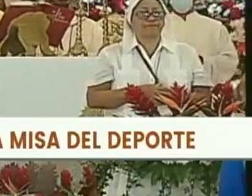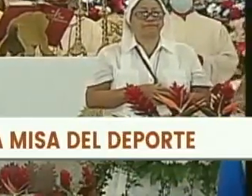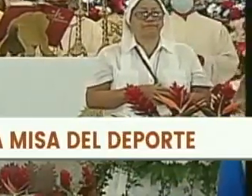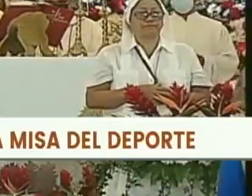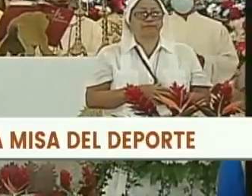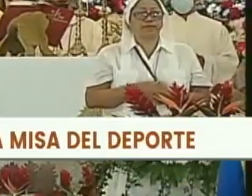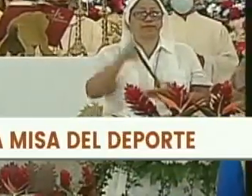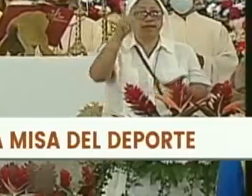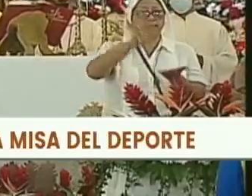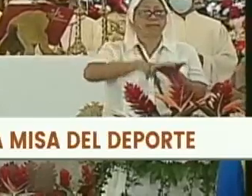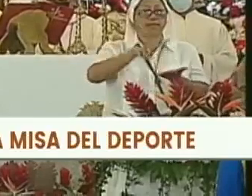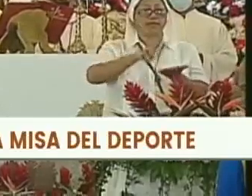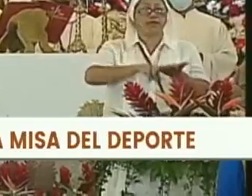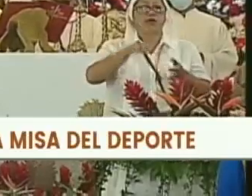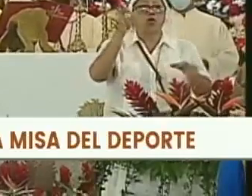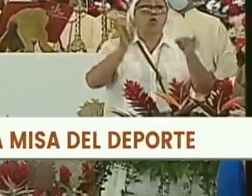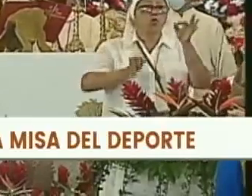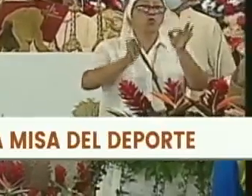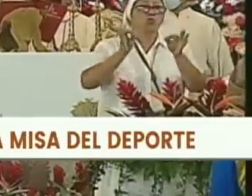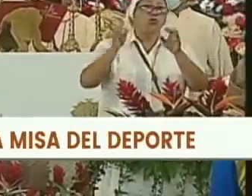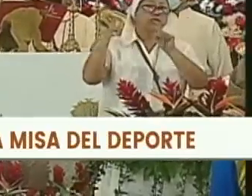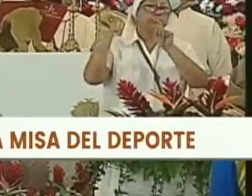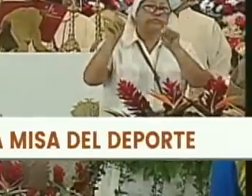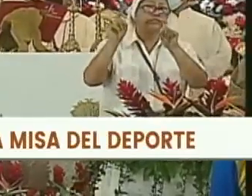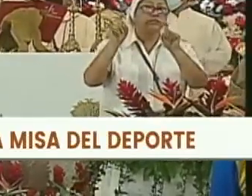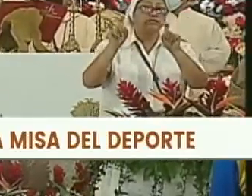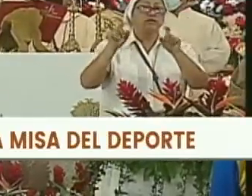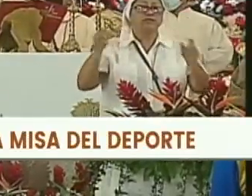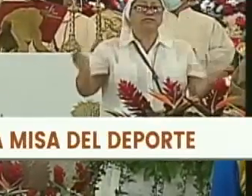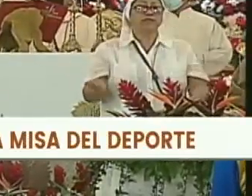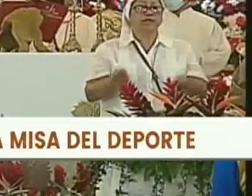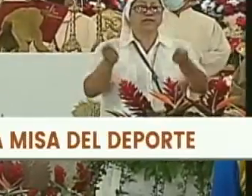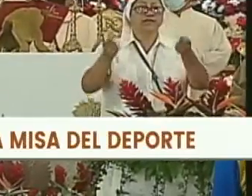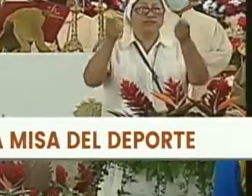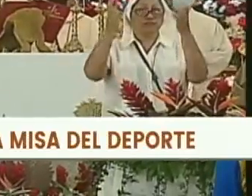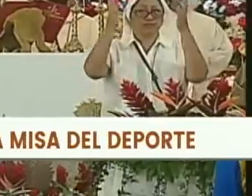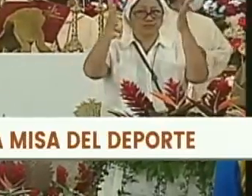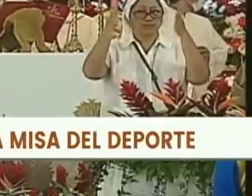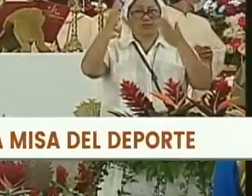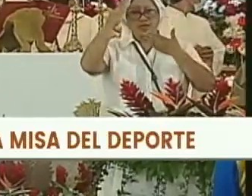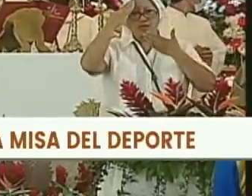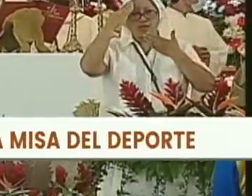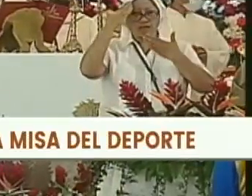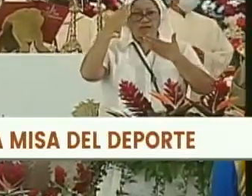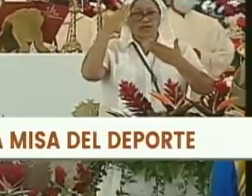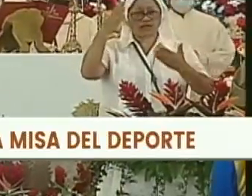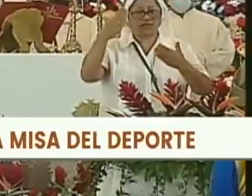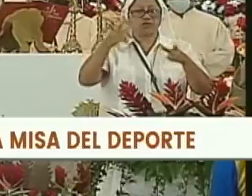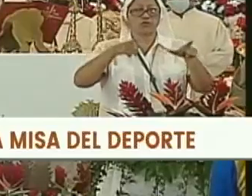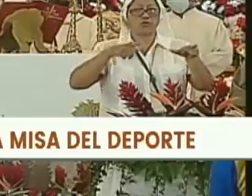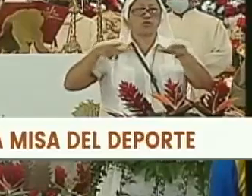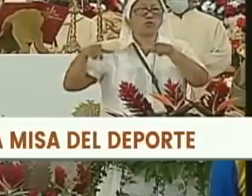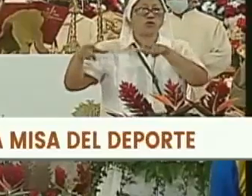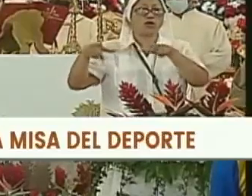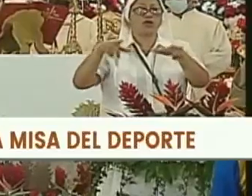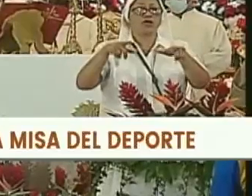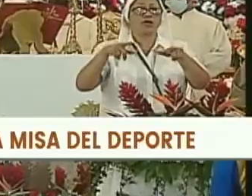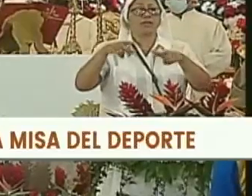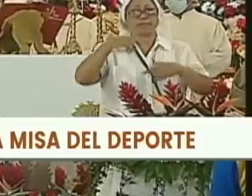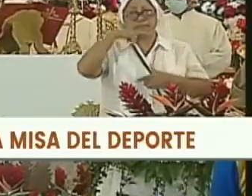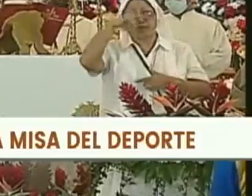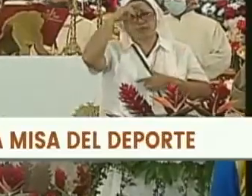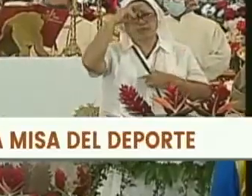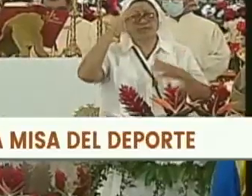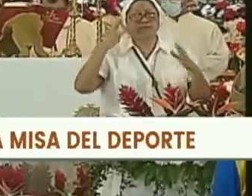en verdad es justo y necesario es nuestro deber y salvación darte gracias siempre y en todo lugar señor padre Santo